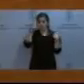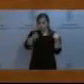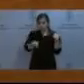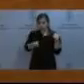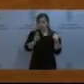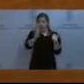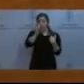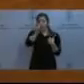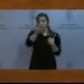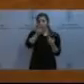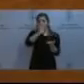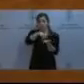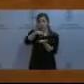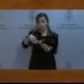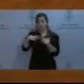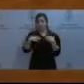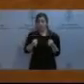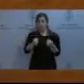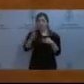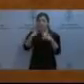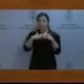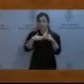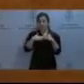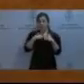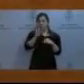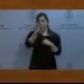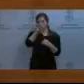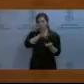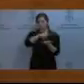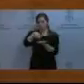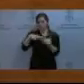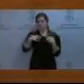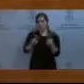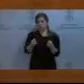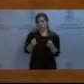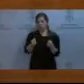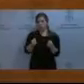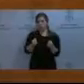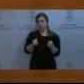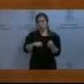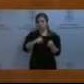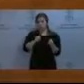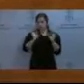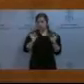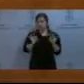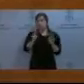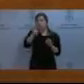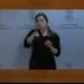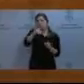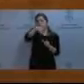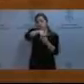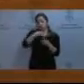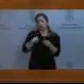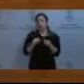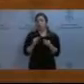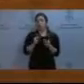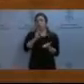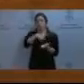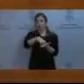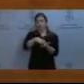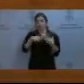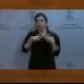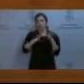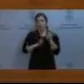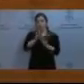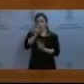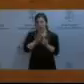12 centros de salud, o consultorios, entre los que se encontraba el de Cangas de Narcea. Todos, en mayor o menor